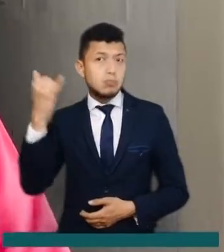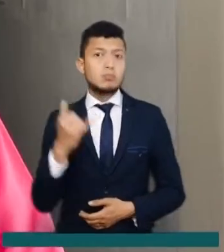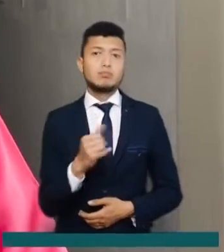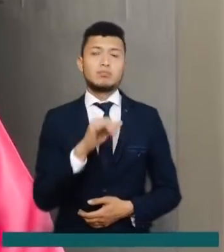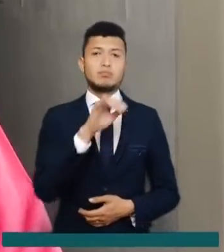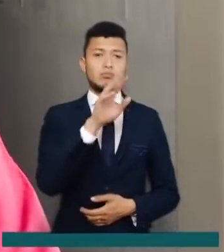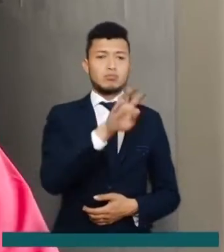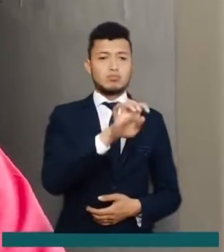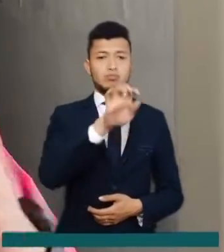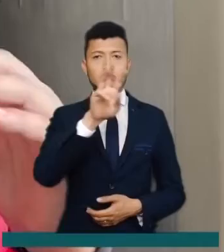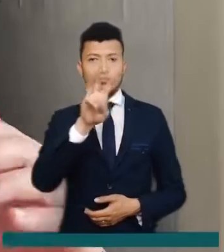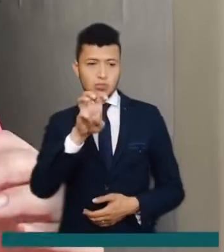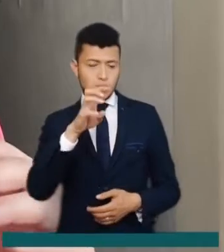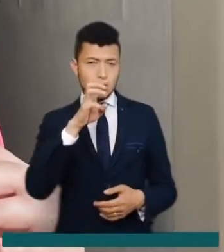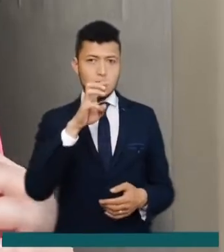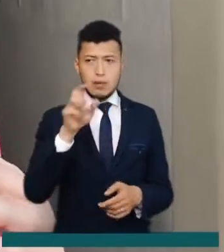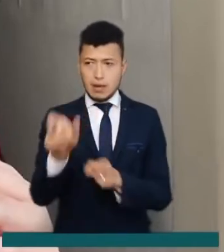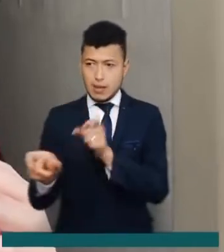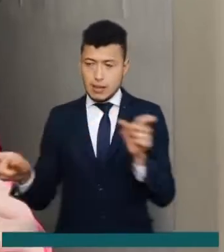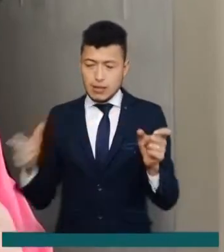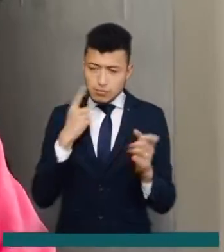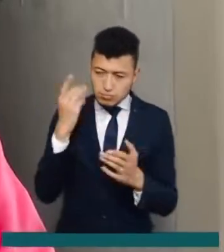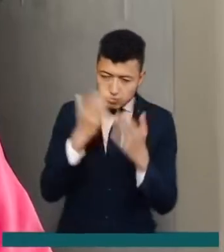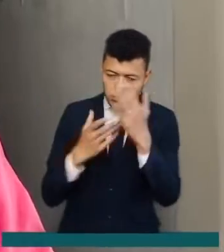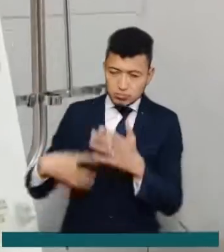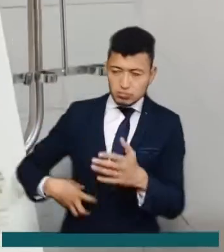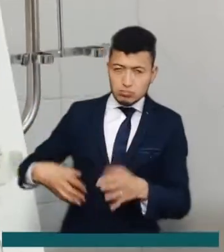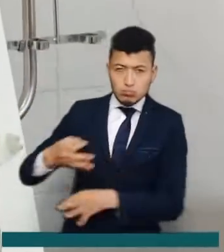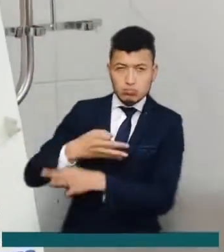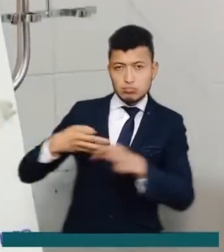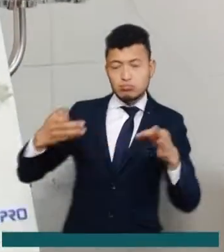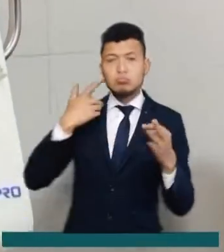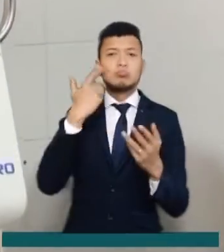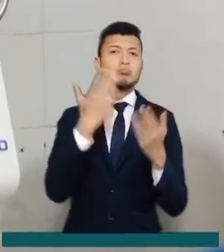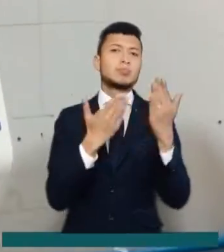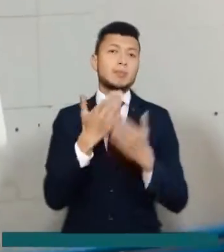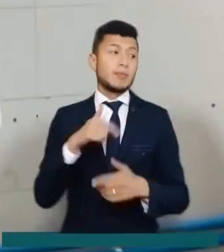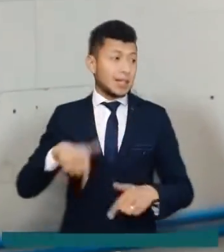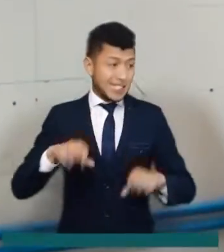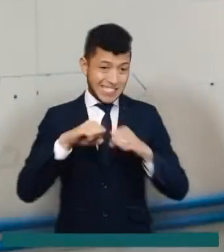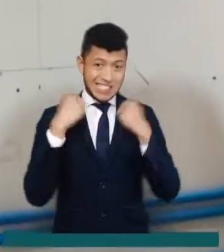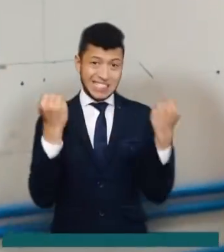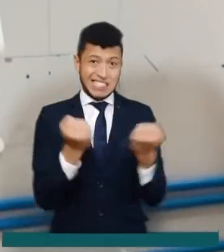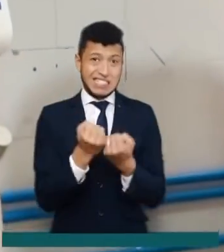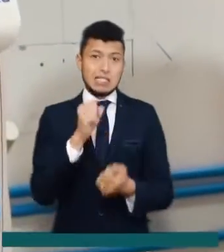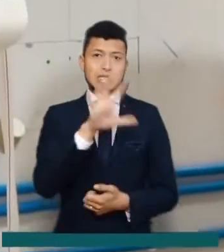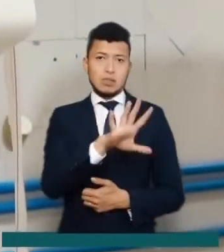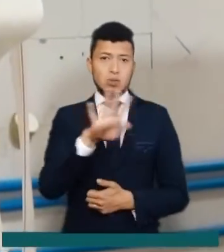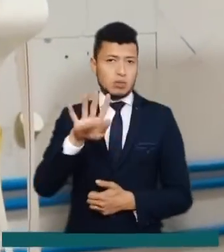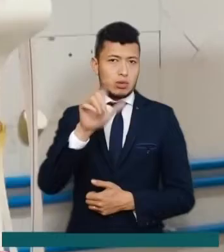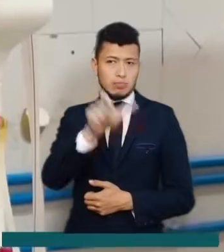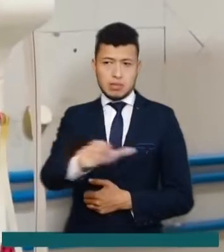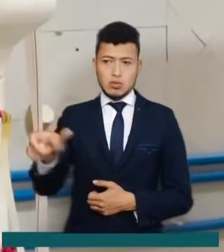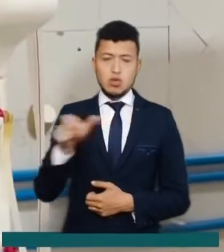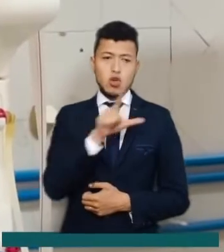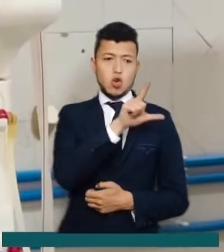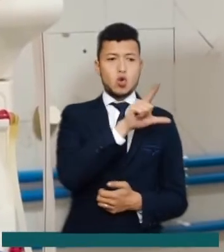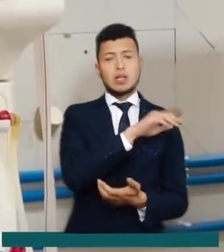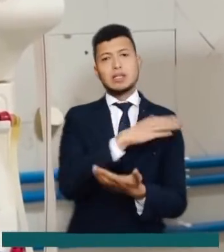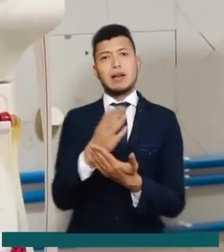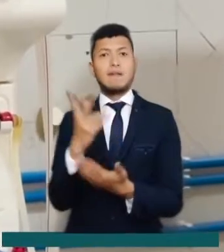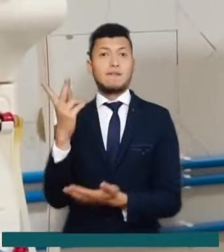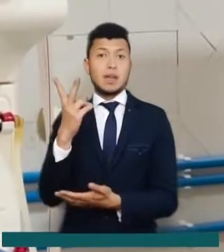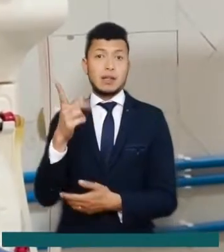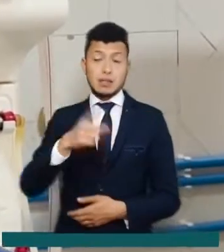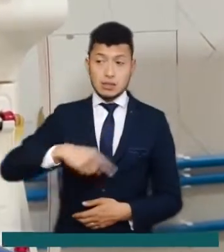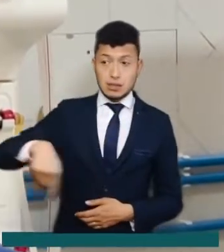estudio pretrasplante para hacer parte de esa lista de espera. Aquí en esta sala vienen alrededor de 54 personas de lunes a